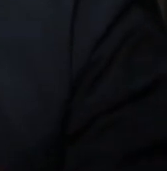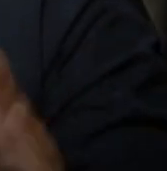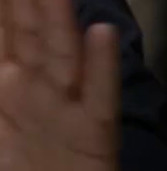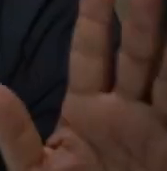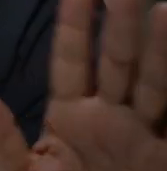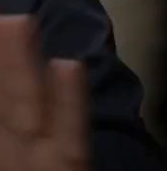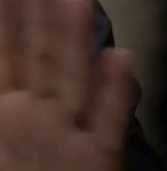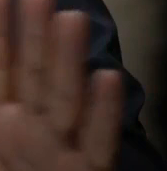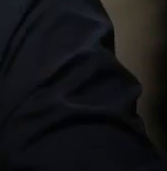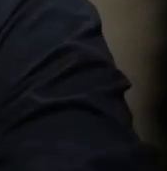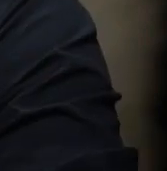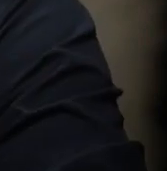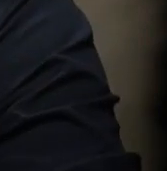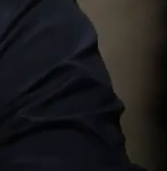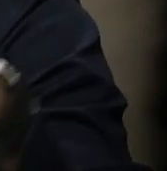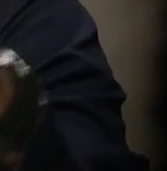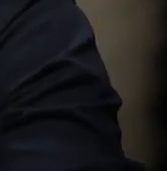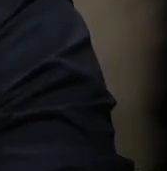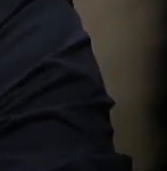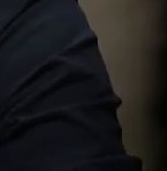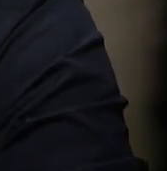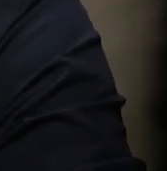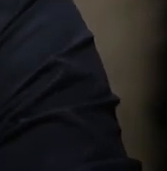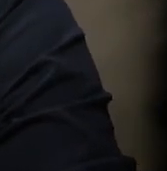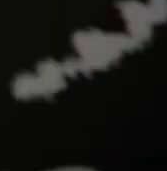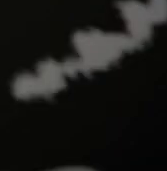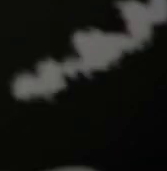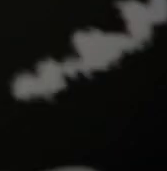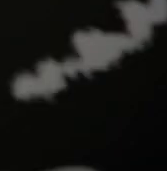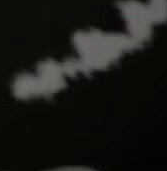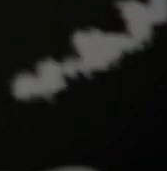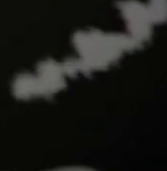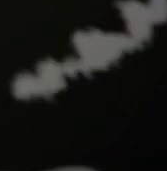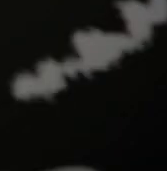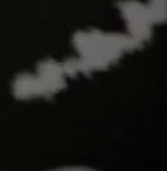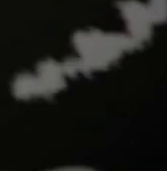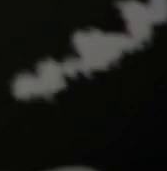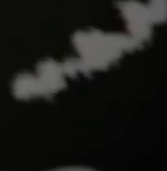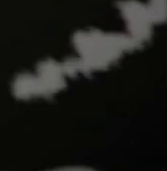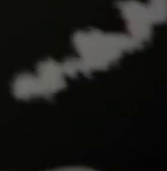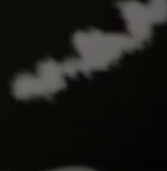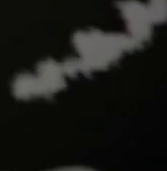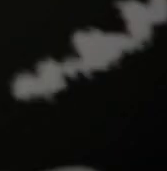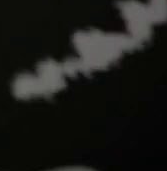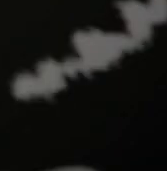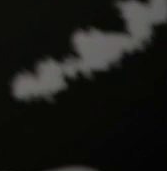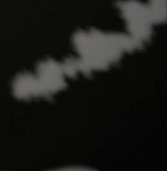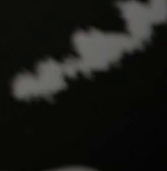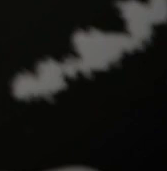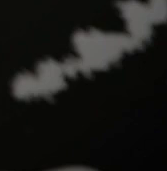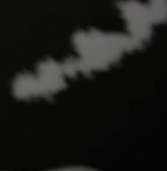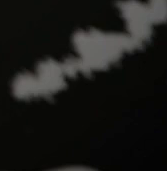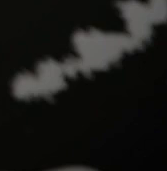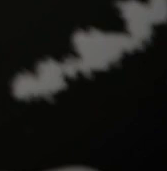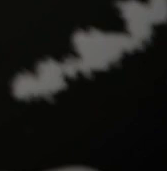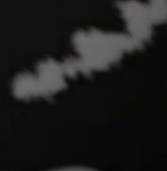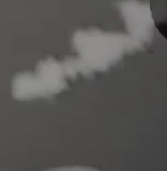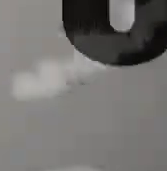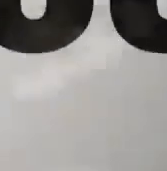Muchas gracias muchas gracias por esta invitación no se lo pueden perder y no se olviden el club de YouTube que se puso buenísimo